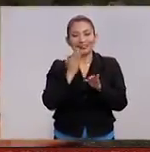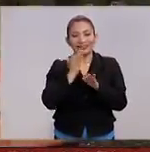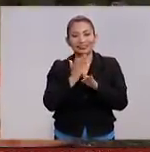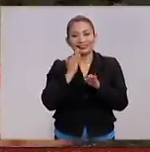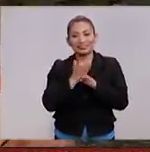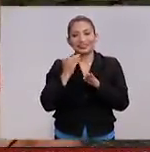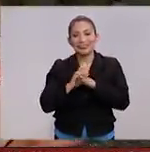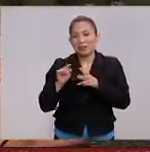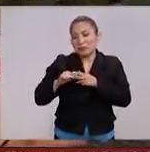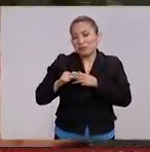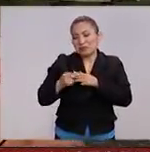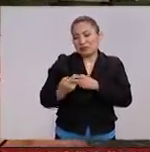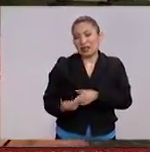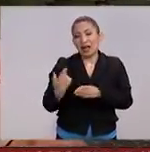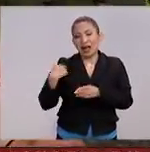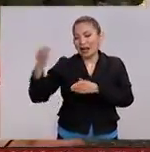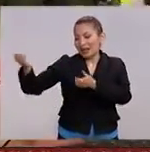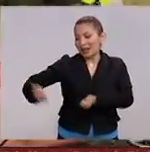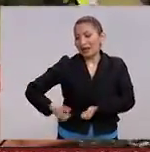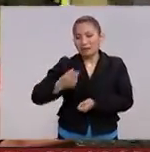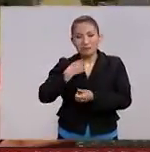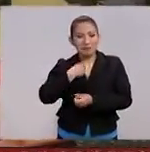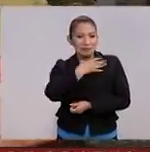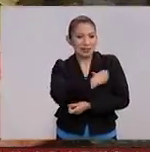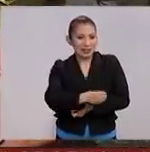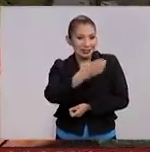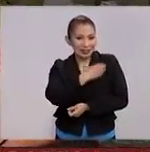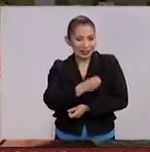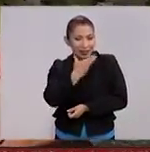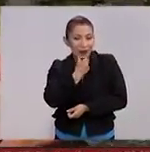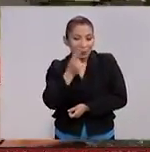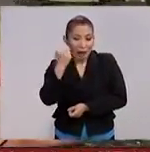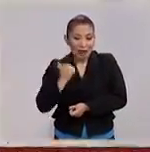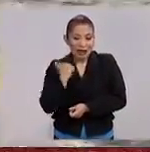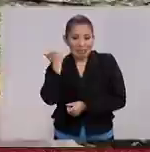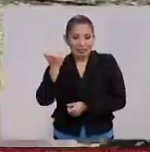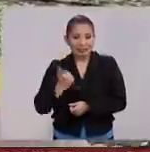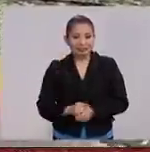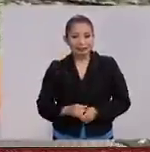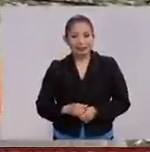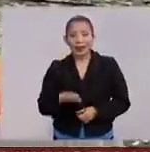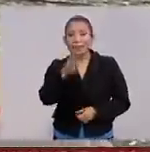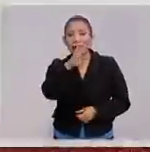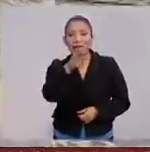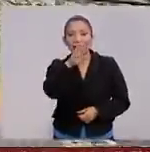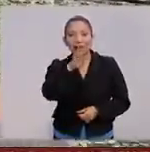apenas damos empezar me traje mi niño también para aprovechar elementos